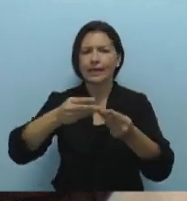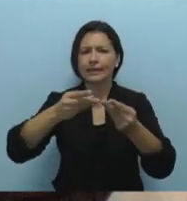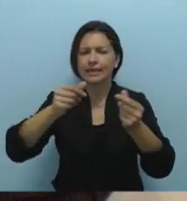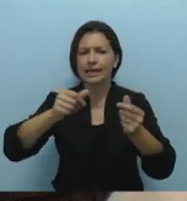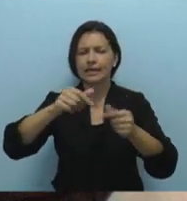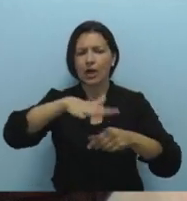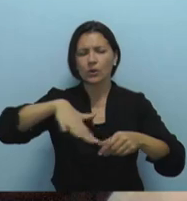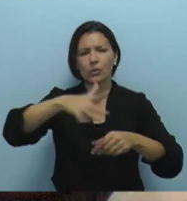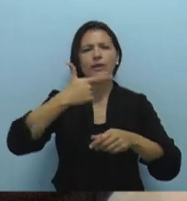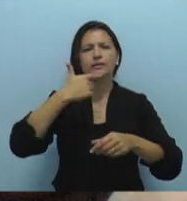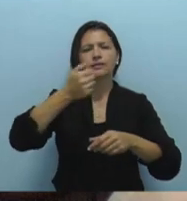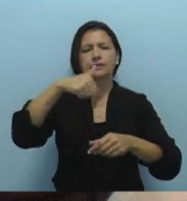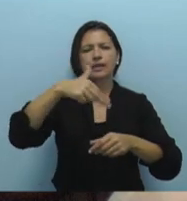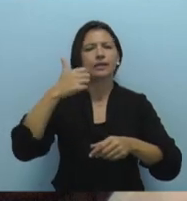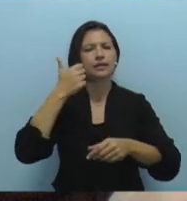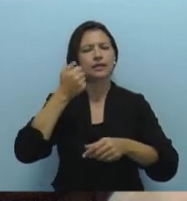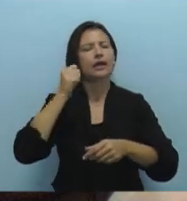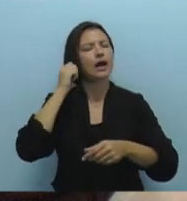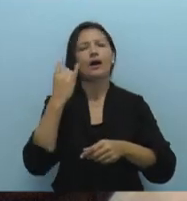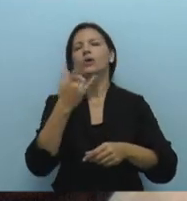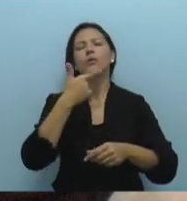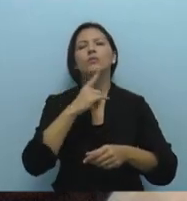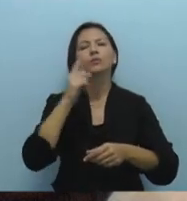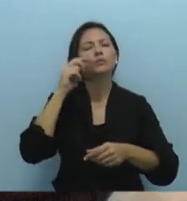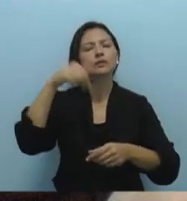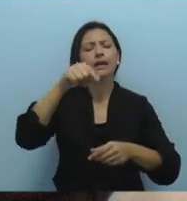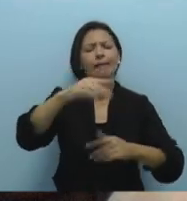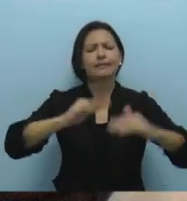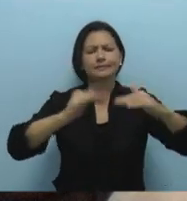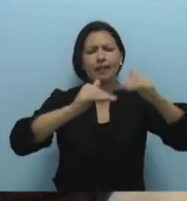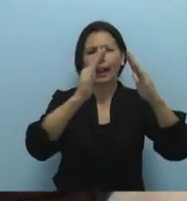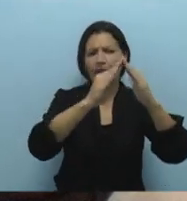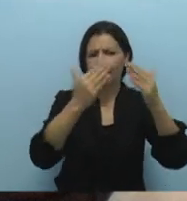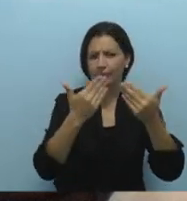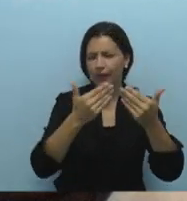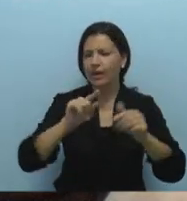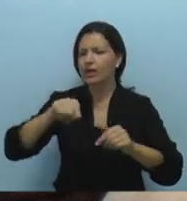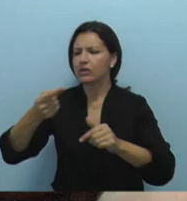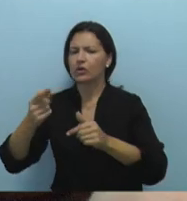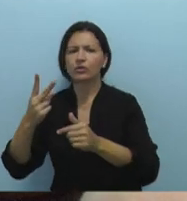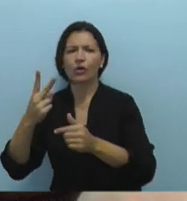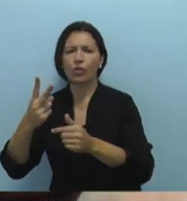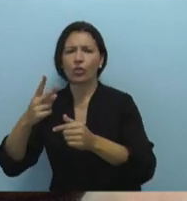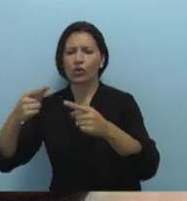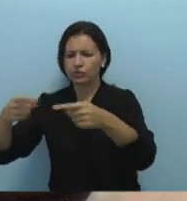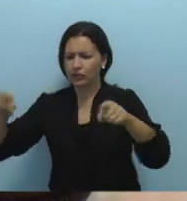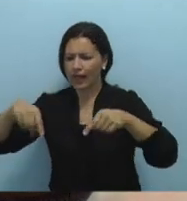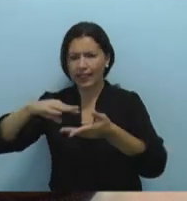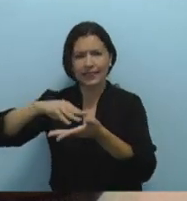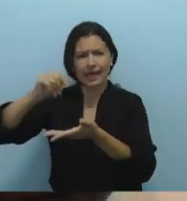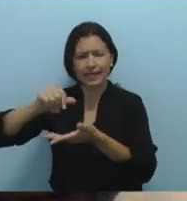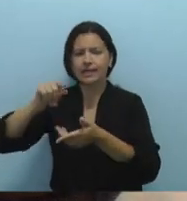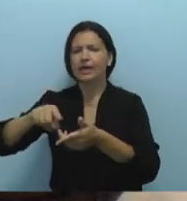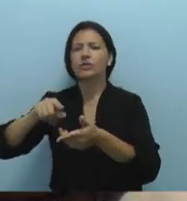provincia de Santa Fe que es para ser destinado a vivienda. Y uno para la expropiación de dos terrenos, uno destinado al